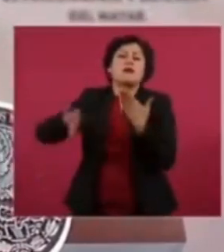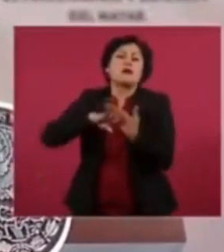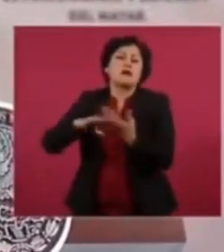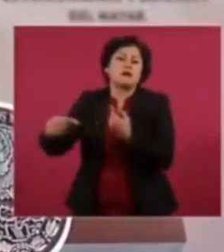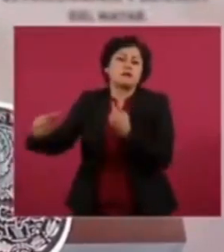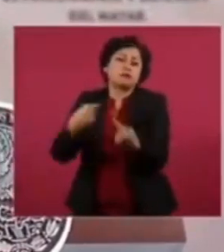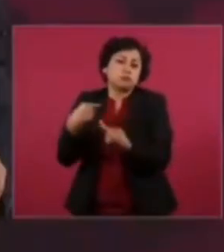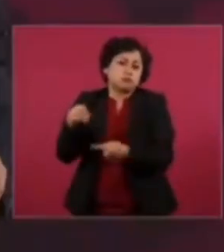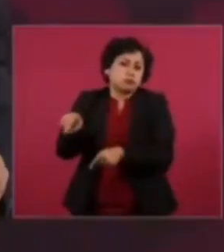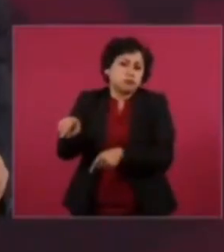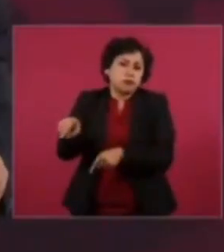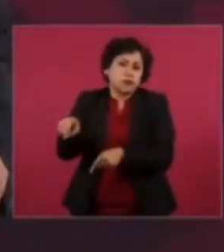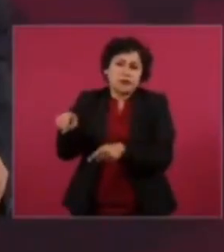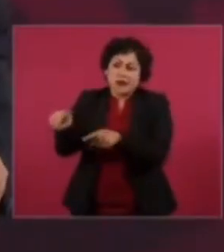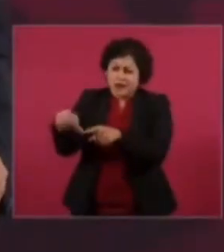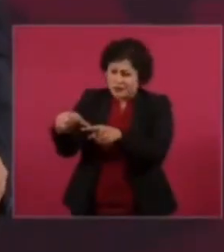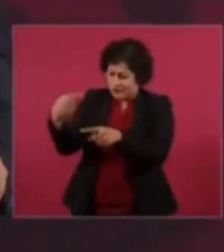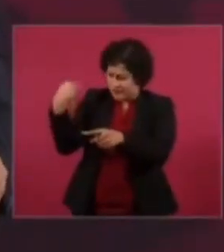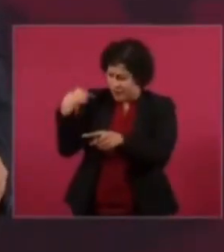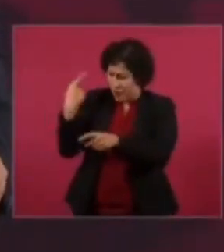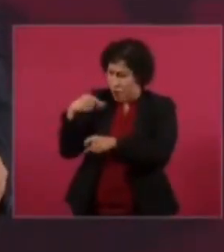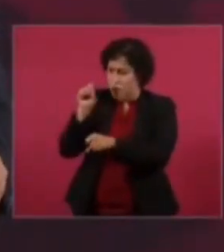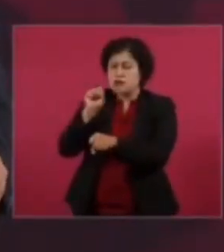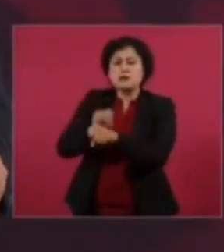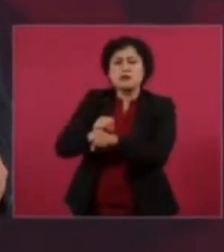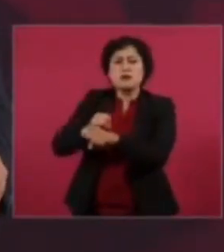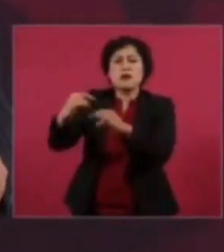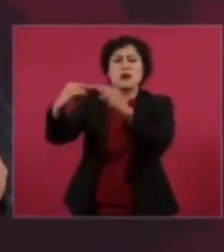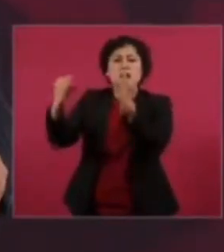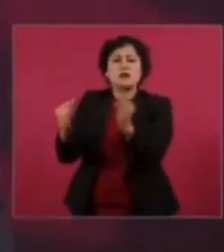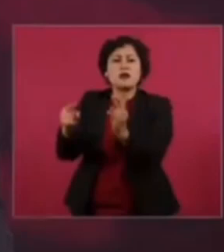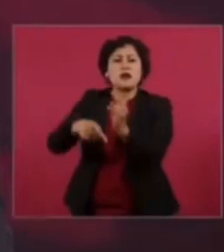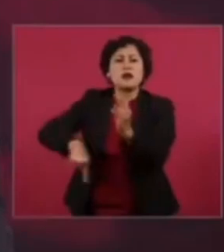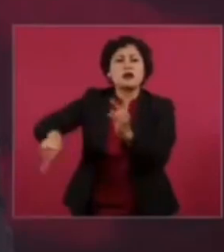como una semana, que